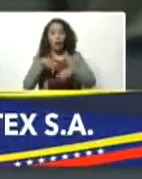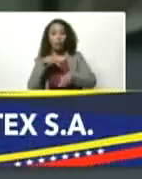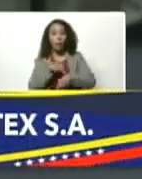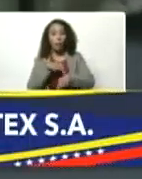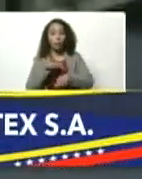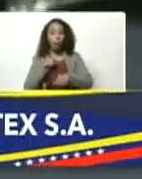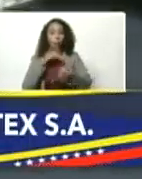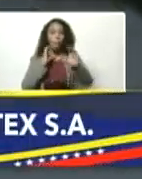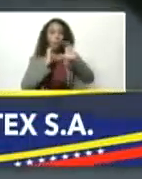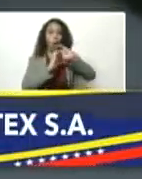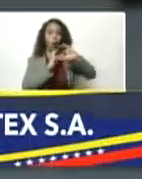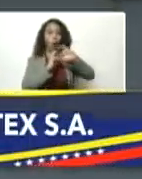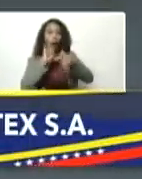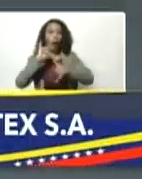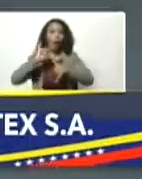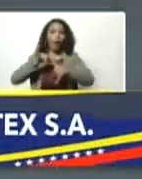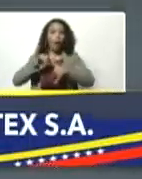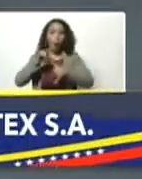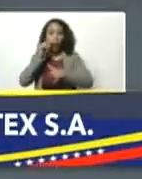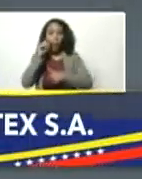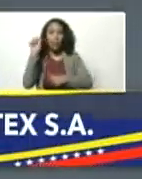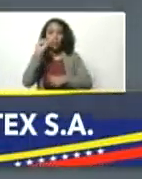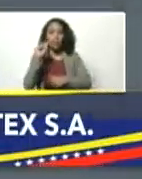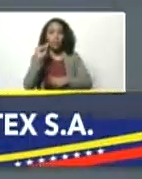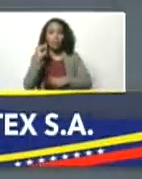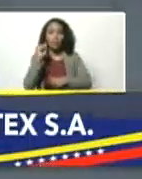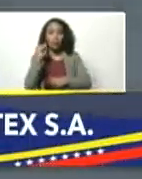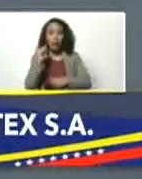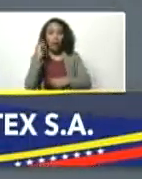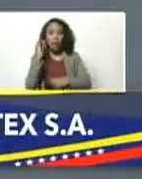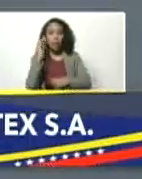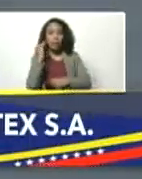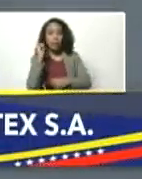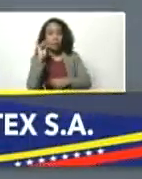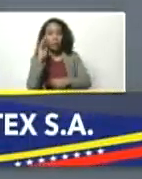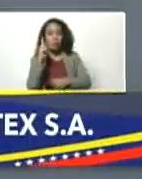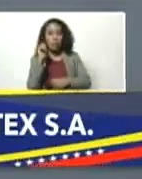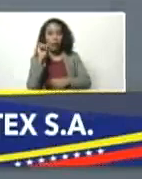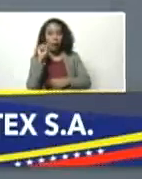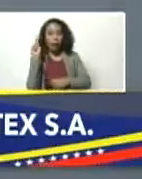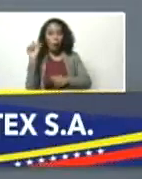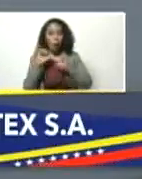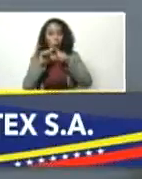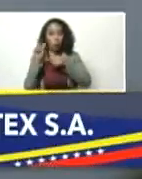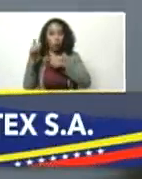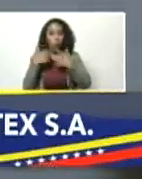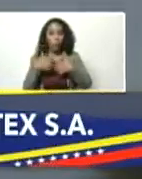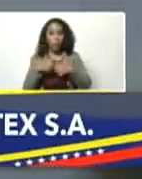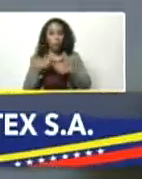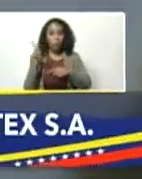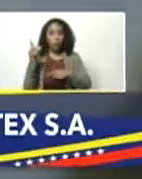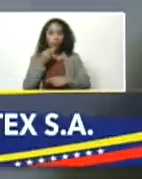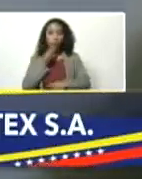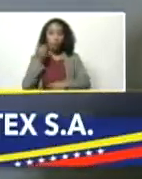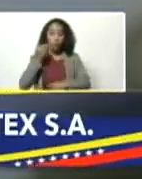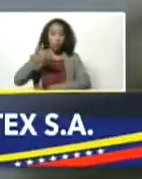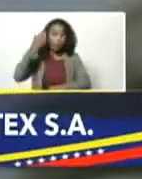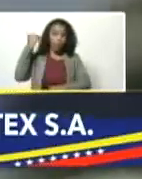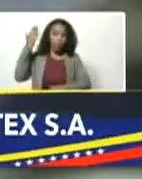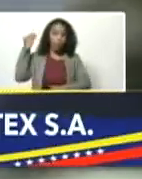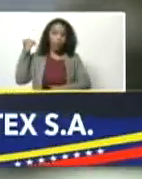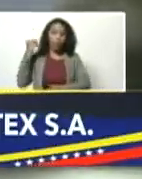estuve en conversaciones con el ingeniero Sarikian, que estábamos hablando al comienzo de su empresa, que cuando él era joven,